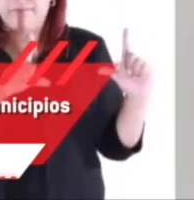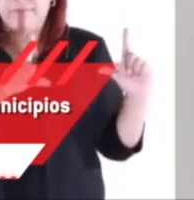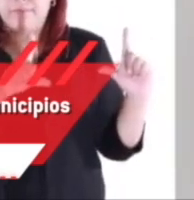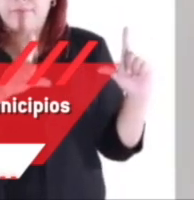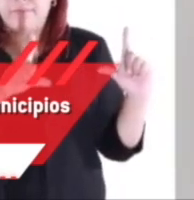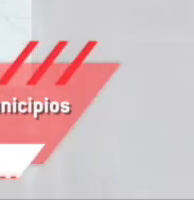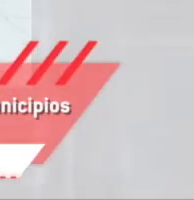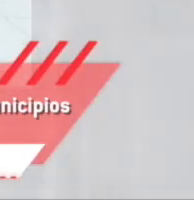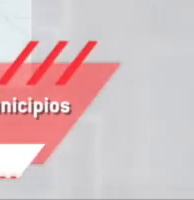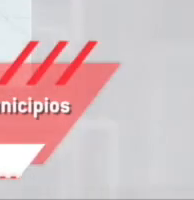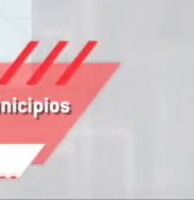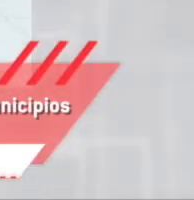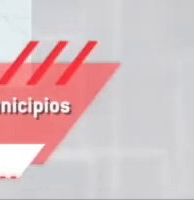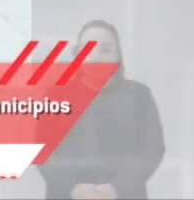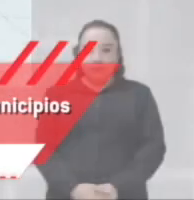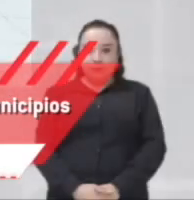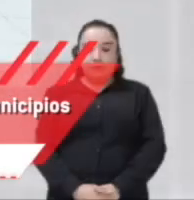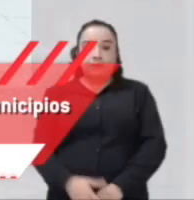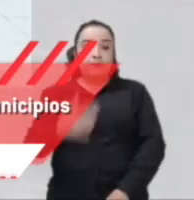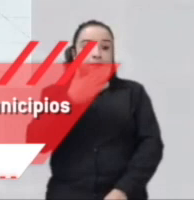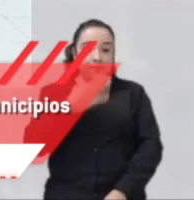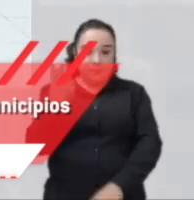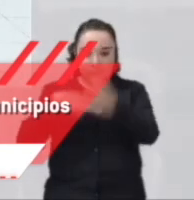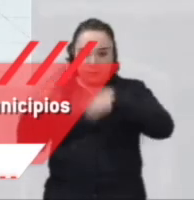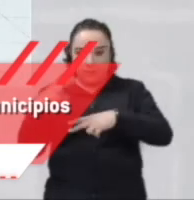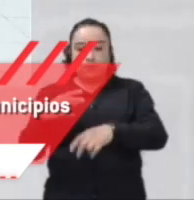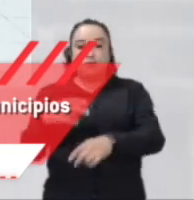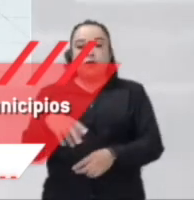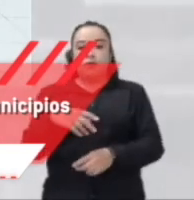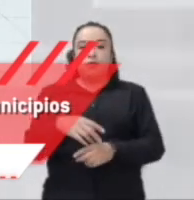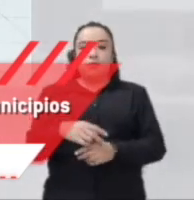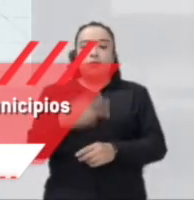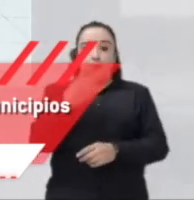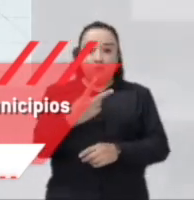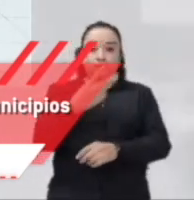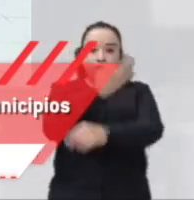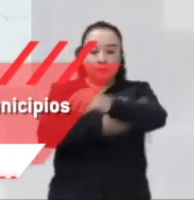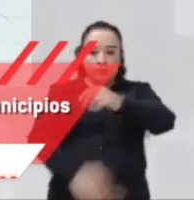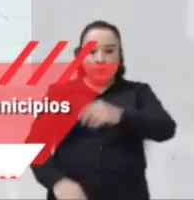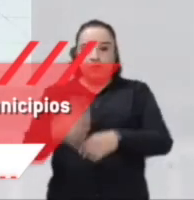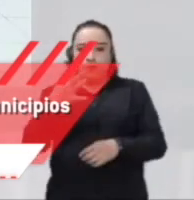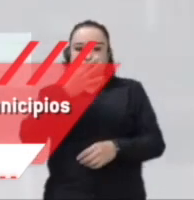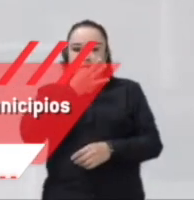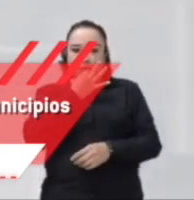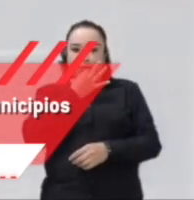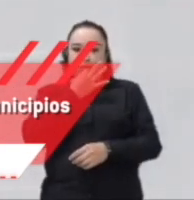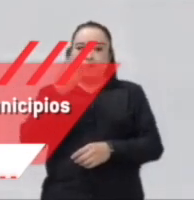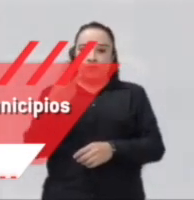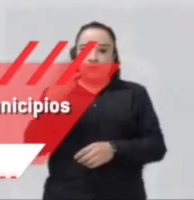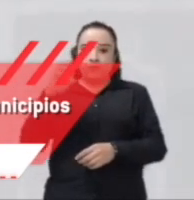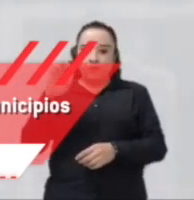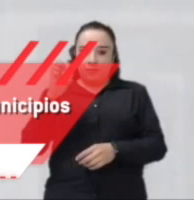nunca hayan sido postuladas y en siete sean mujeres indígenas en la sesión cabesada por el magistrado presidente leodegario